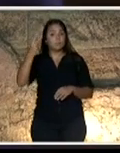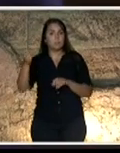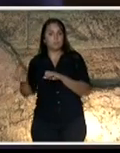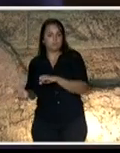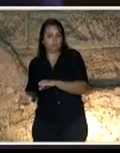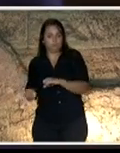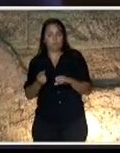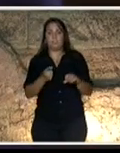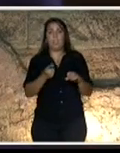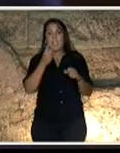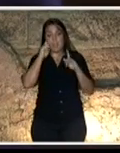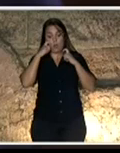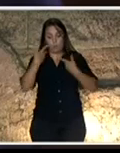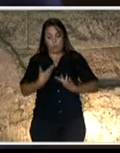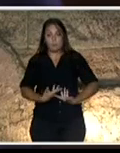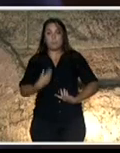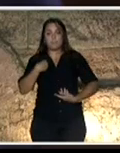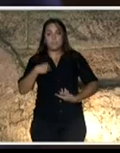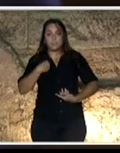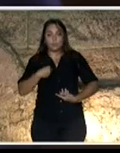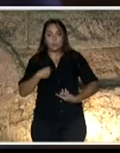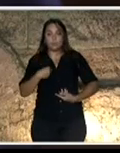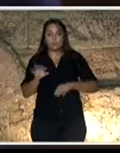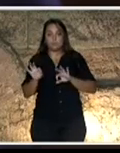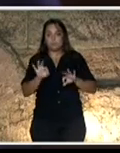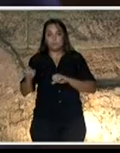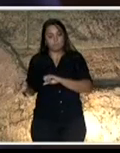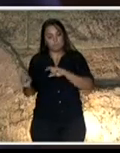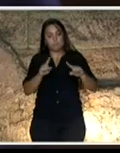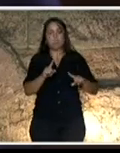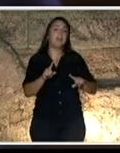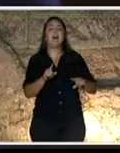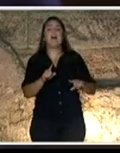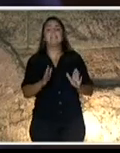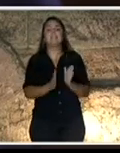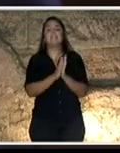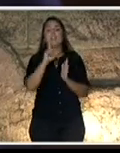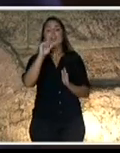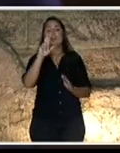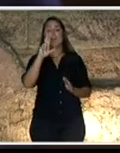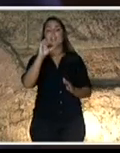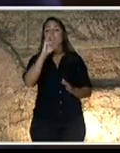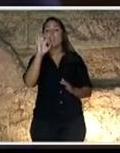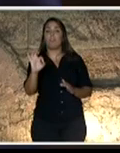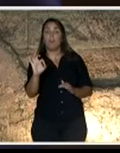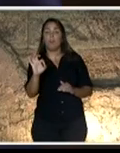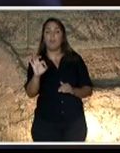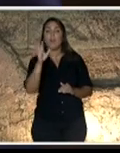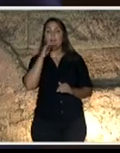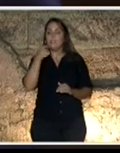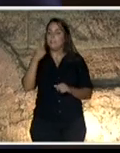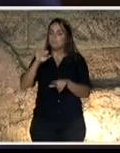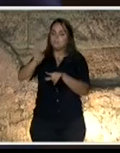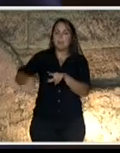de este egregio emperador a San Pedro, a San Lorenzo del Escorial, dejando su tumba